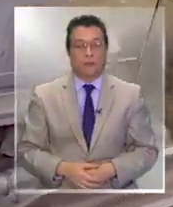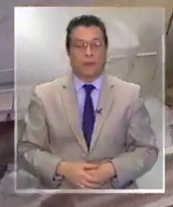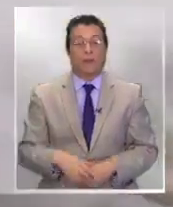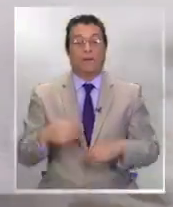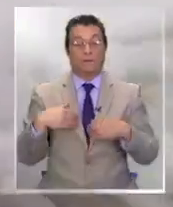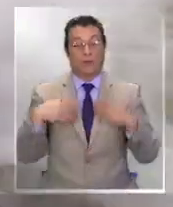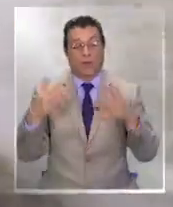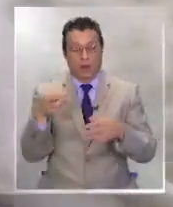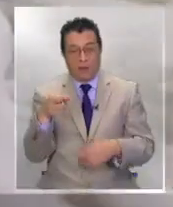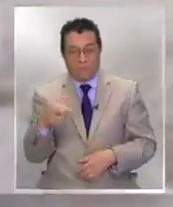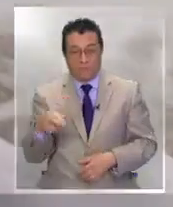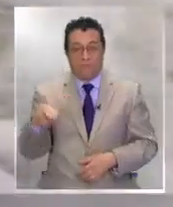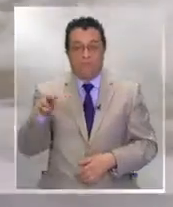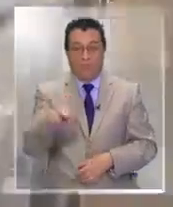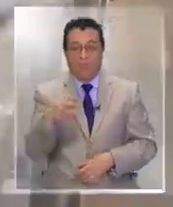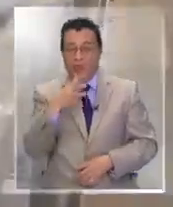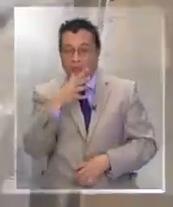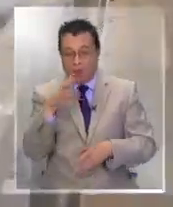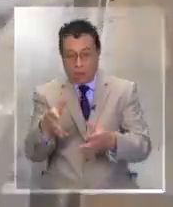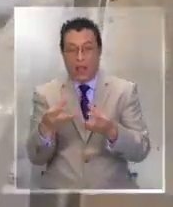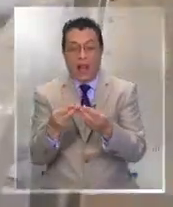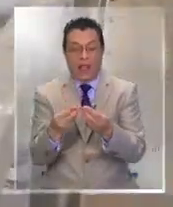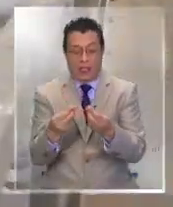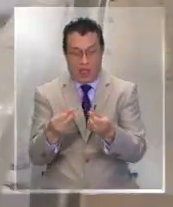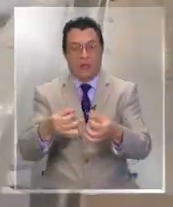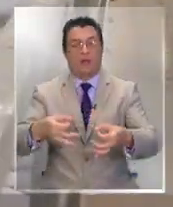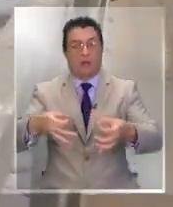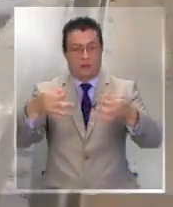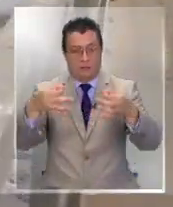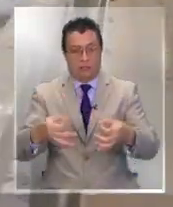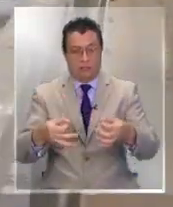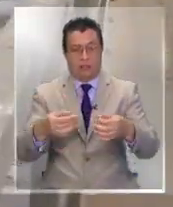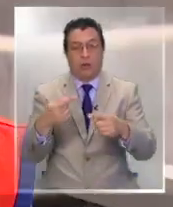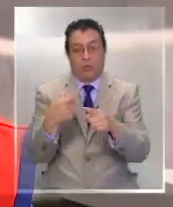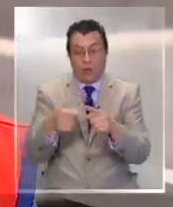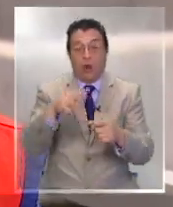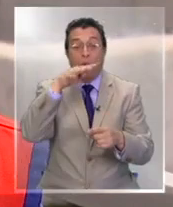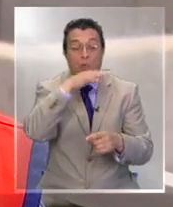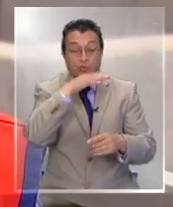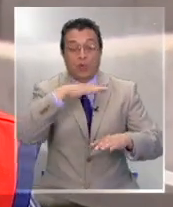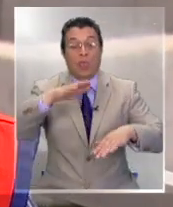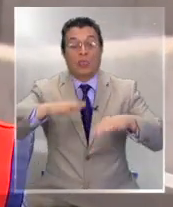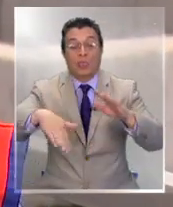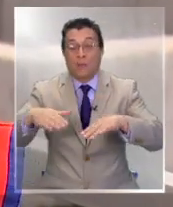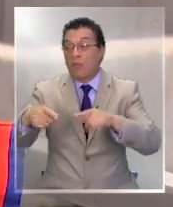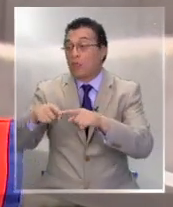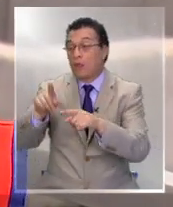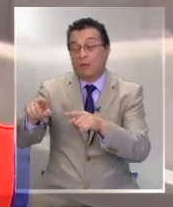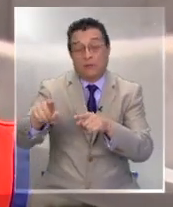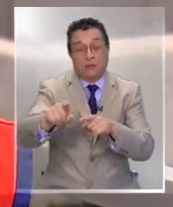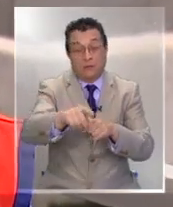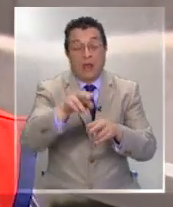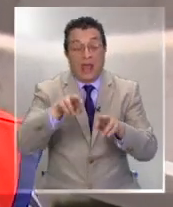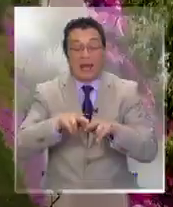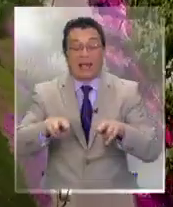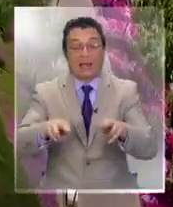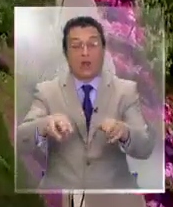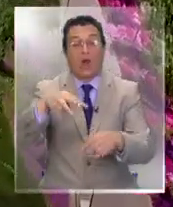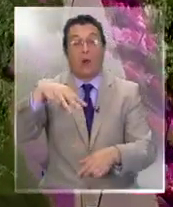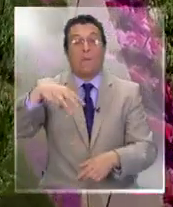Estamos devolviendo esta agua con calidad adecuada para los diferentes usos, dependiendo del medio receptor, en este caso que es el río